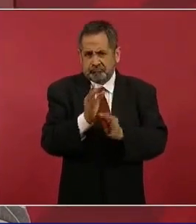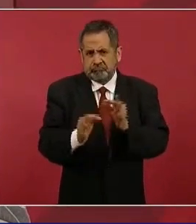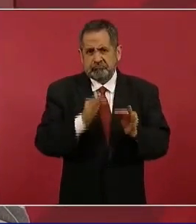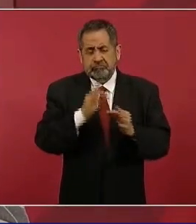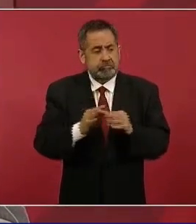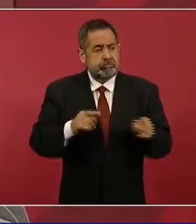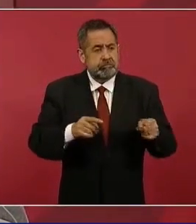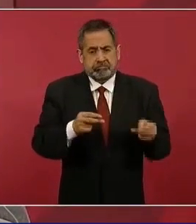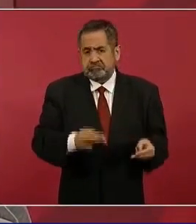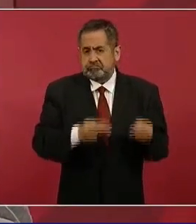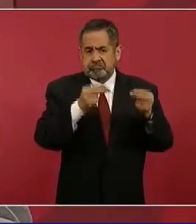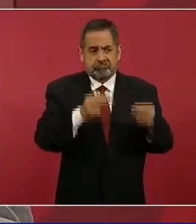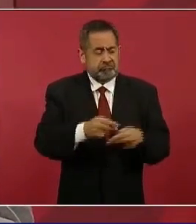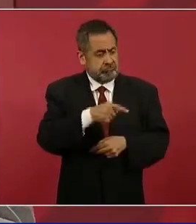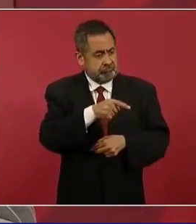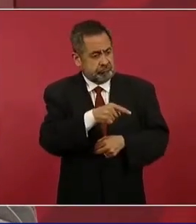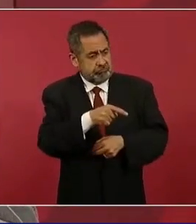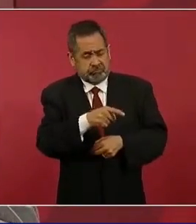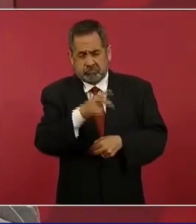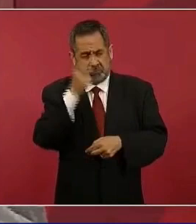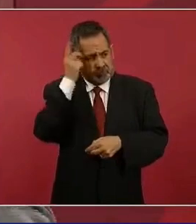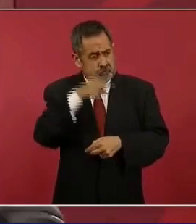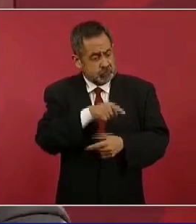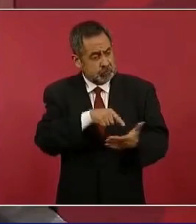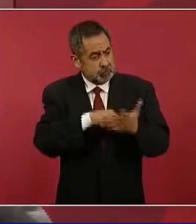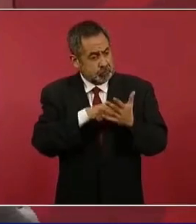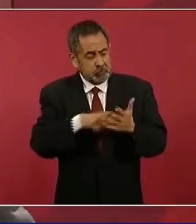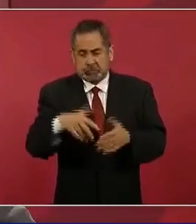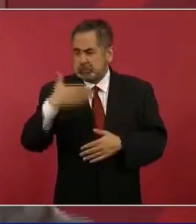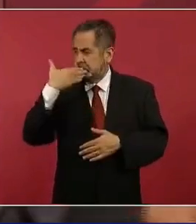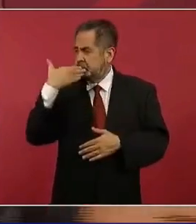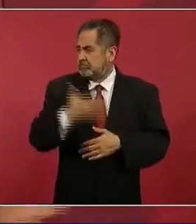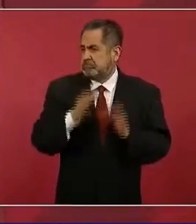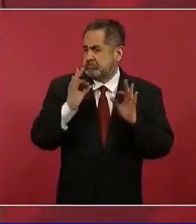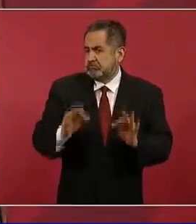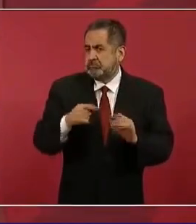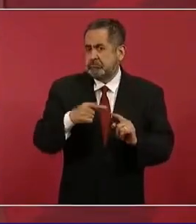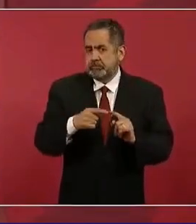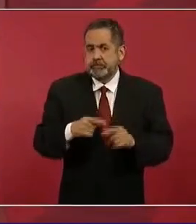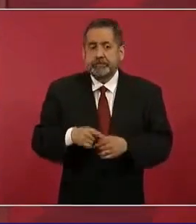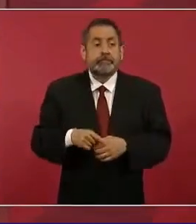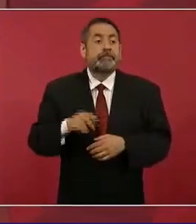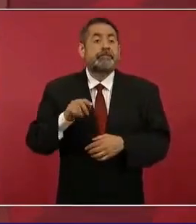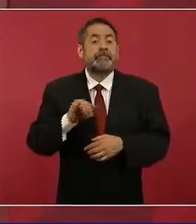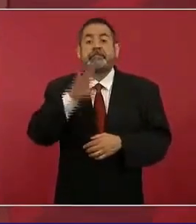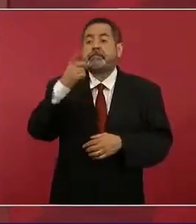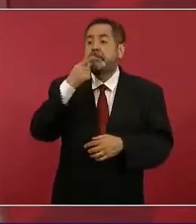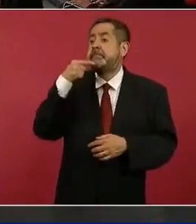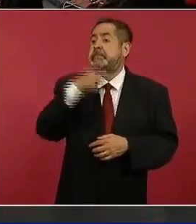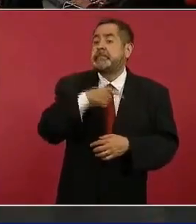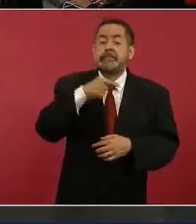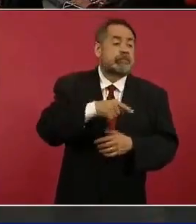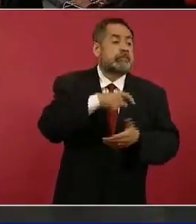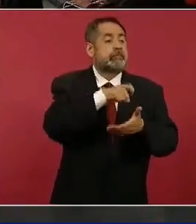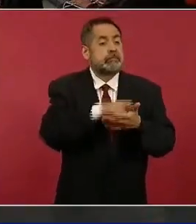un empresario ejemplar, y empezaron a decir: ya va a comprar la W